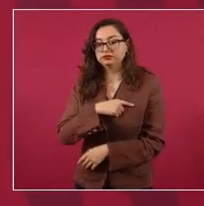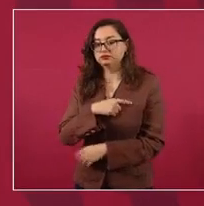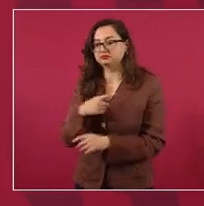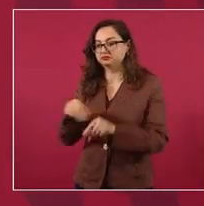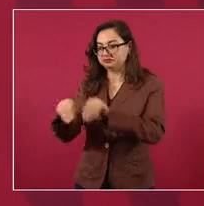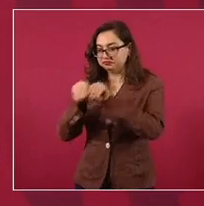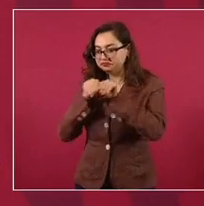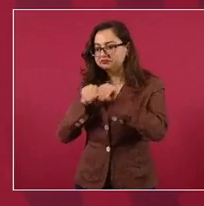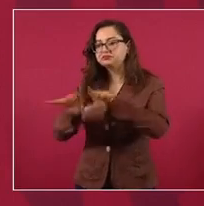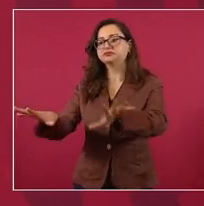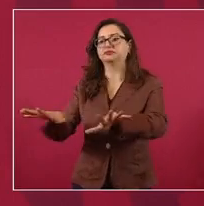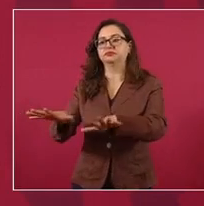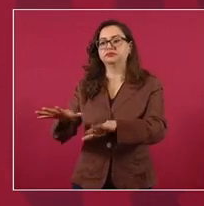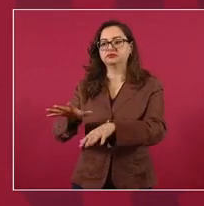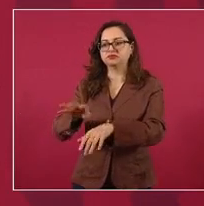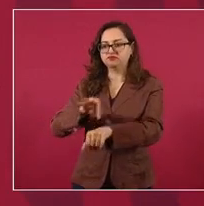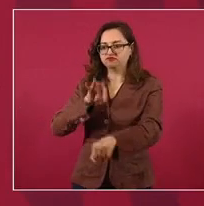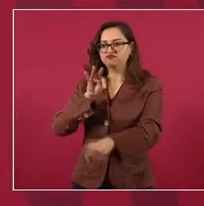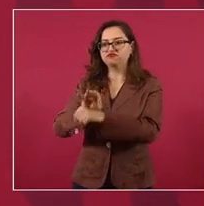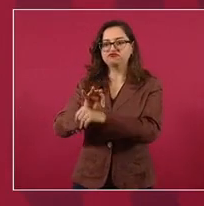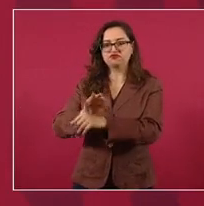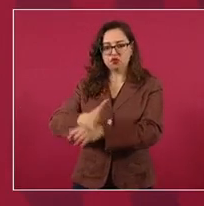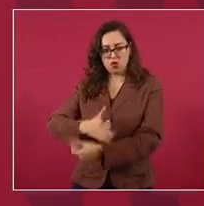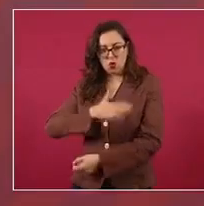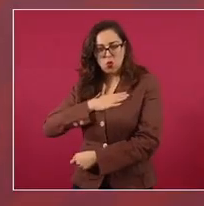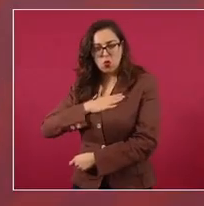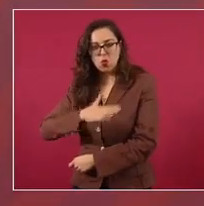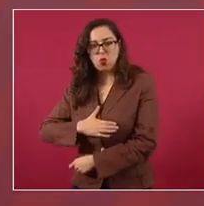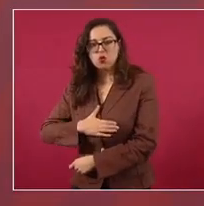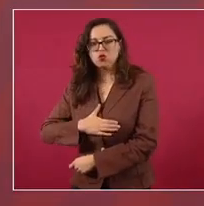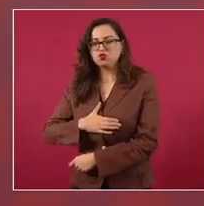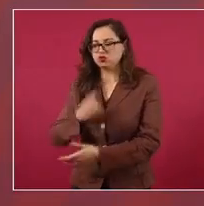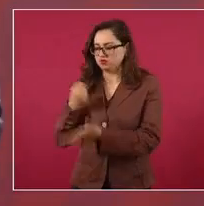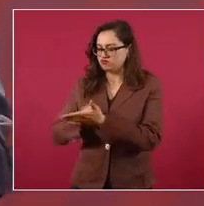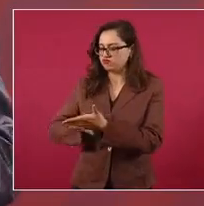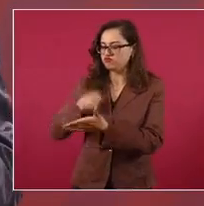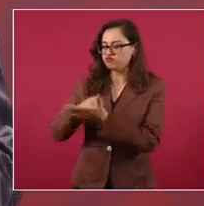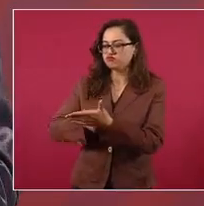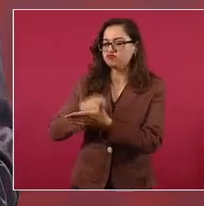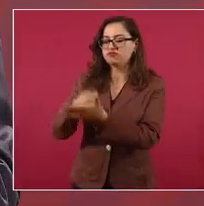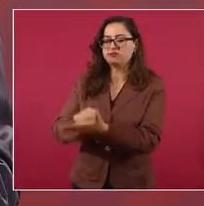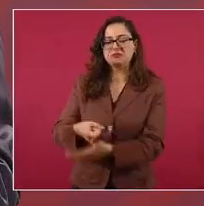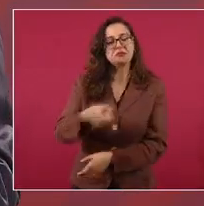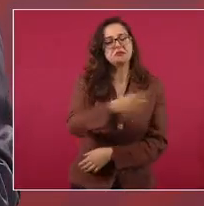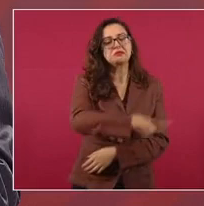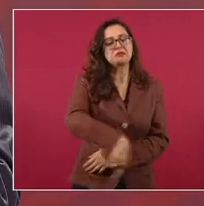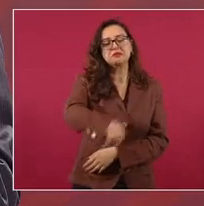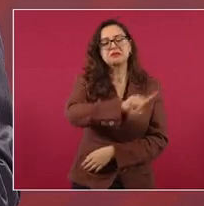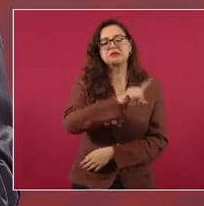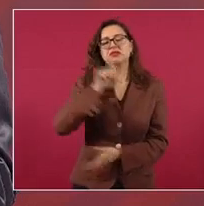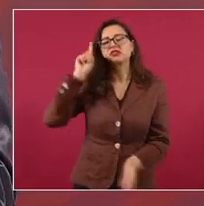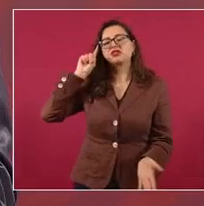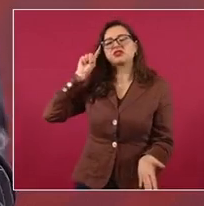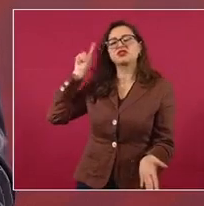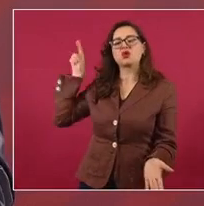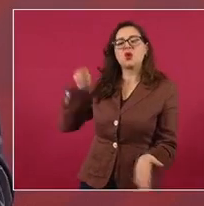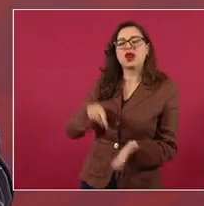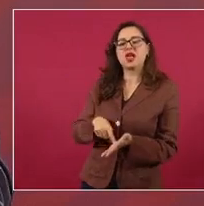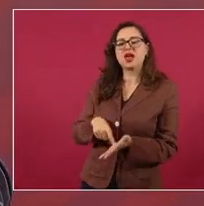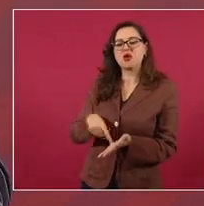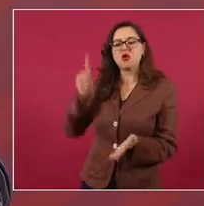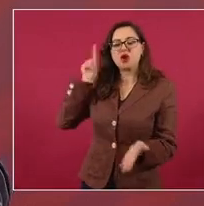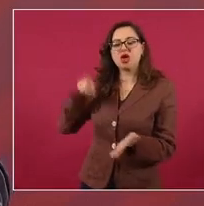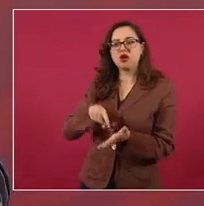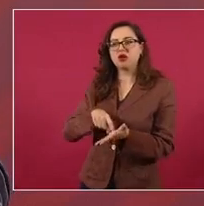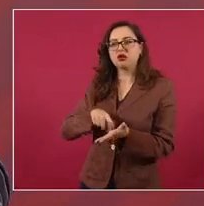justicia y que no íbamos a dar pasos como los que se han dado, y vamos a seguir